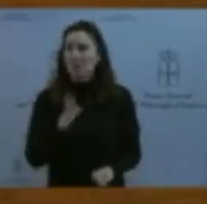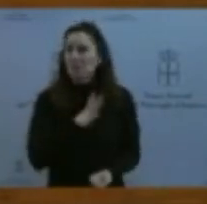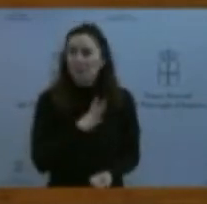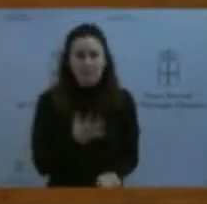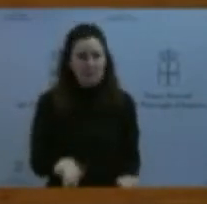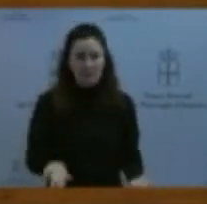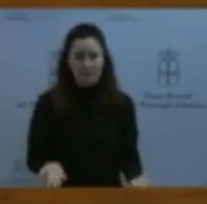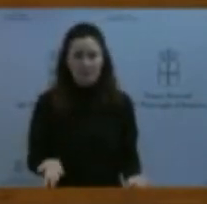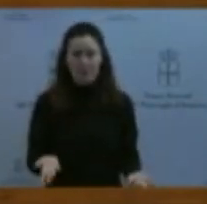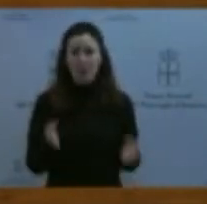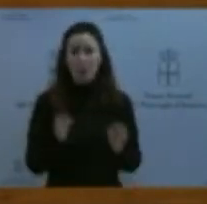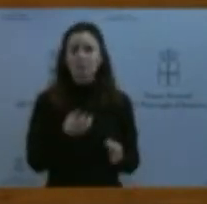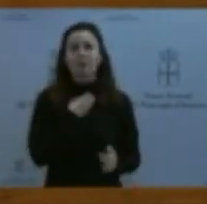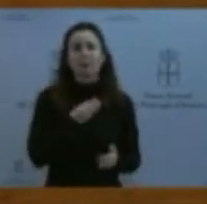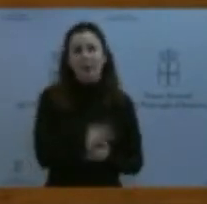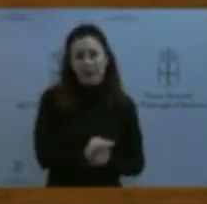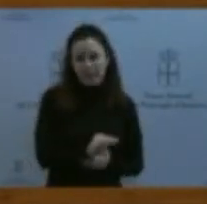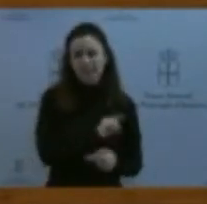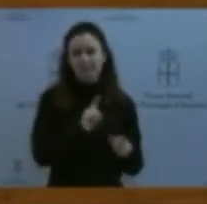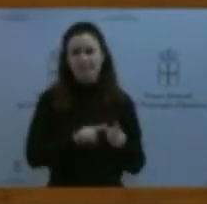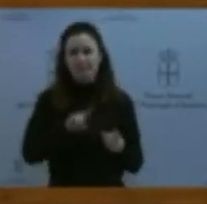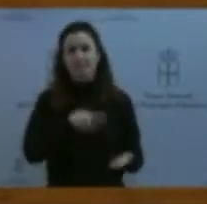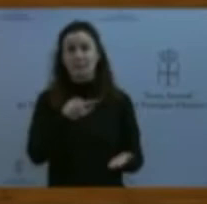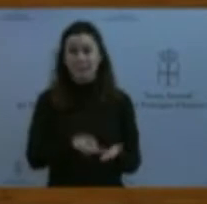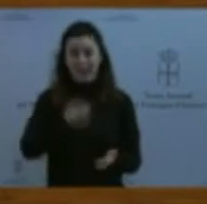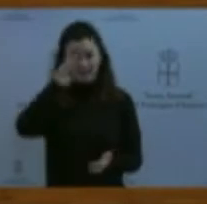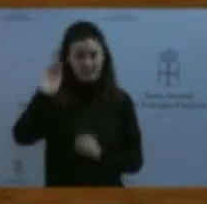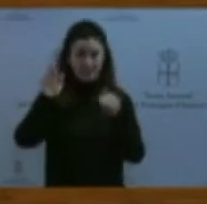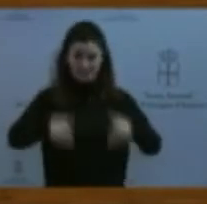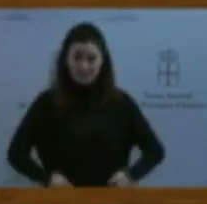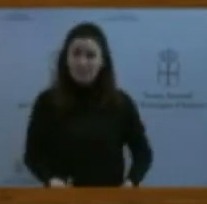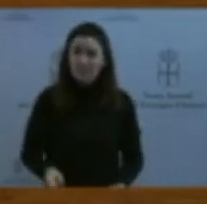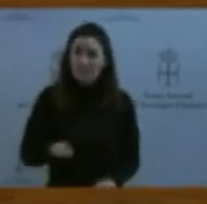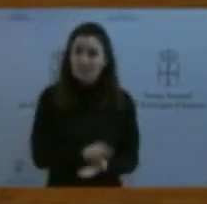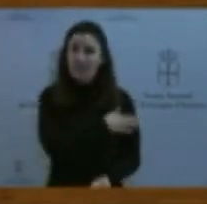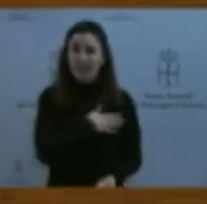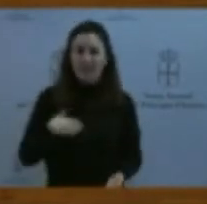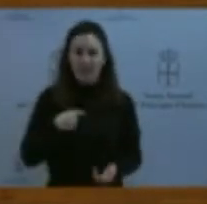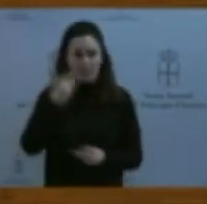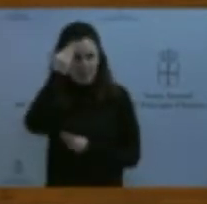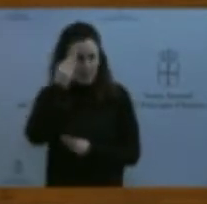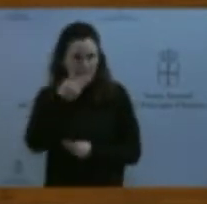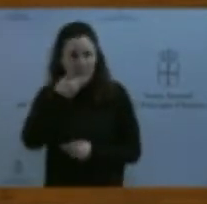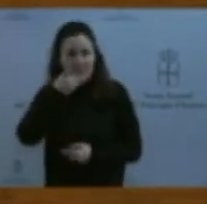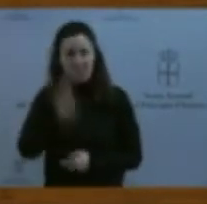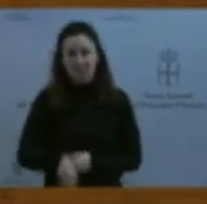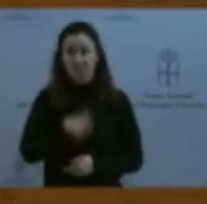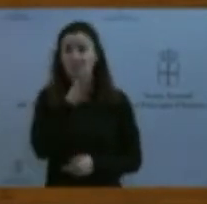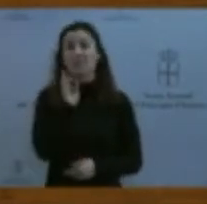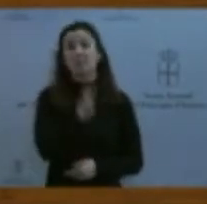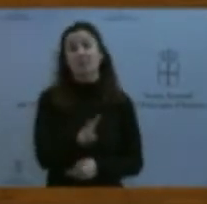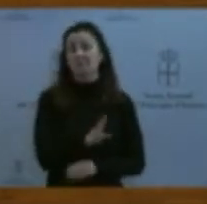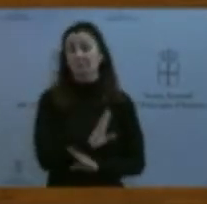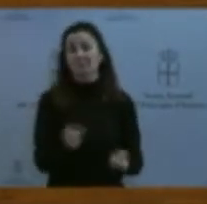el plan de retorno de talento para la gente que pueda querer venir, que yo creo que las expectativas son bajas teniendo en cuenta los resultados y también pues cómo